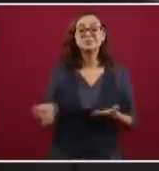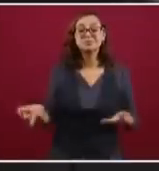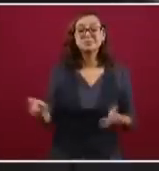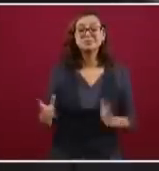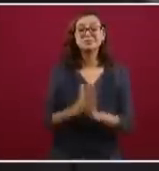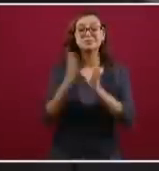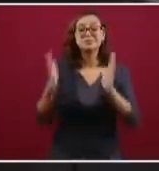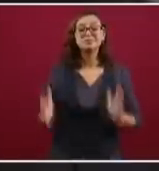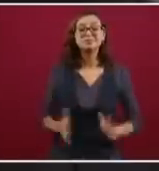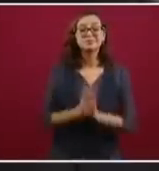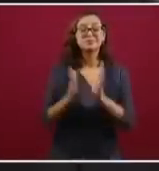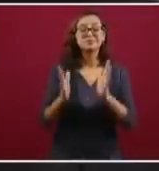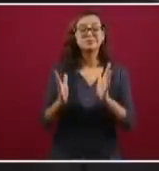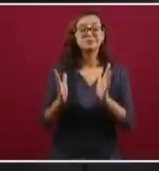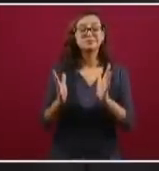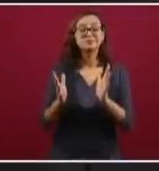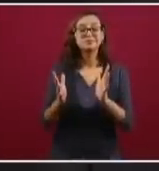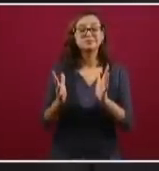participar,